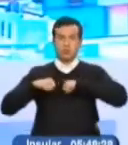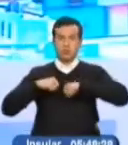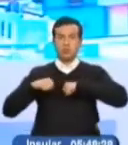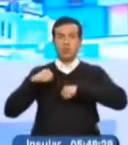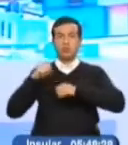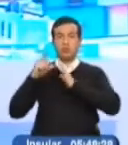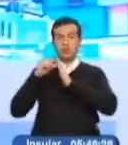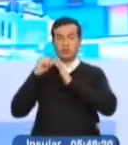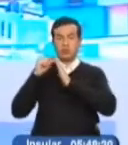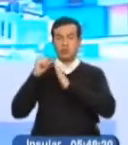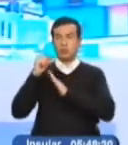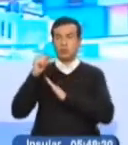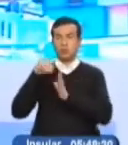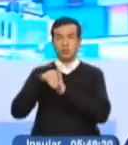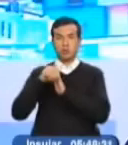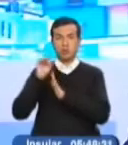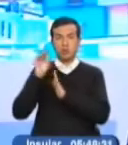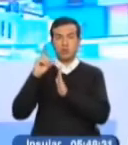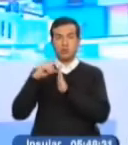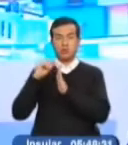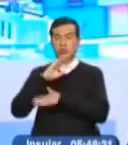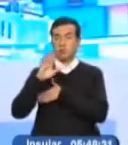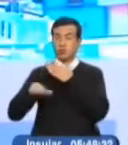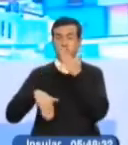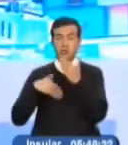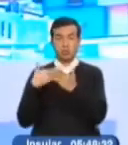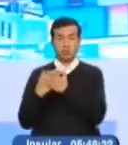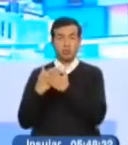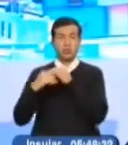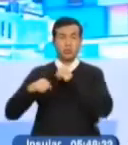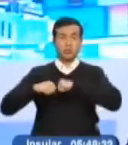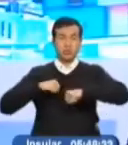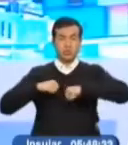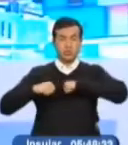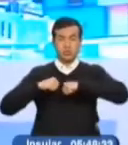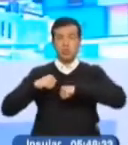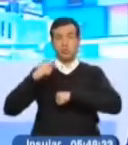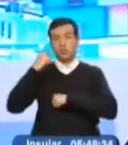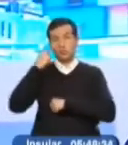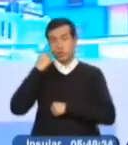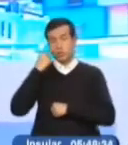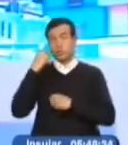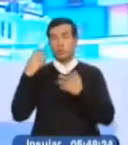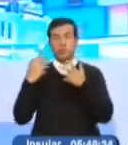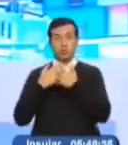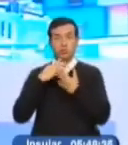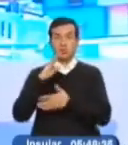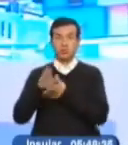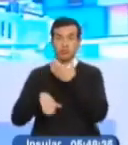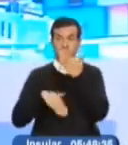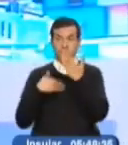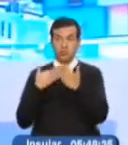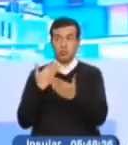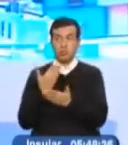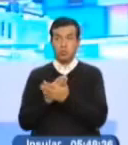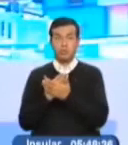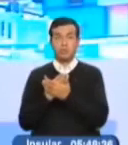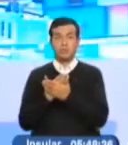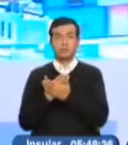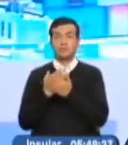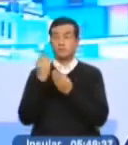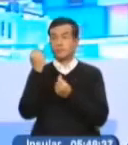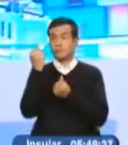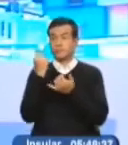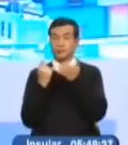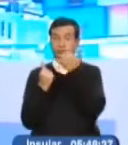implementar en conjunto con el Banco Central y con todos los operadores, o sea, vamos a tener que integrar a todos los operadores de